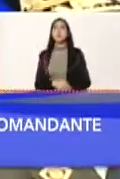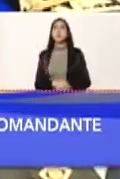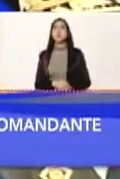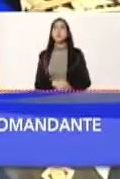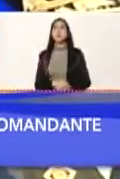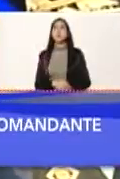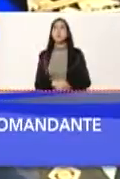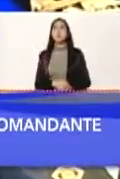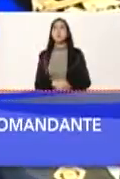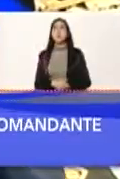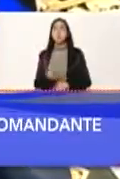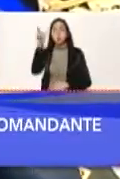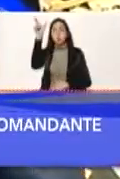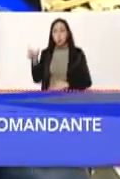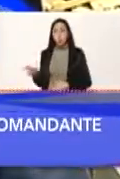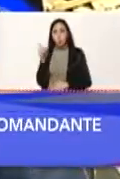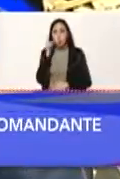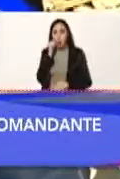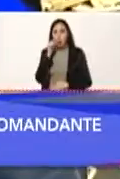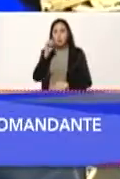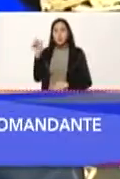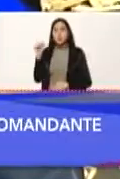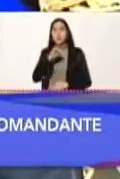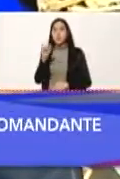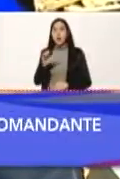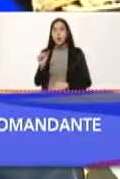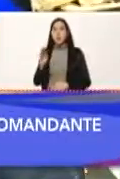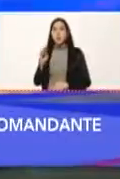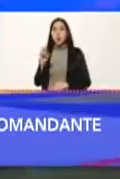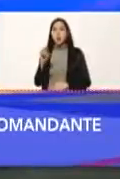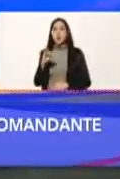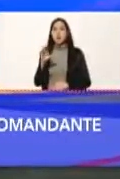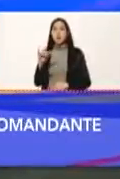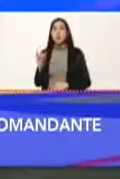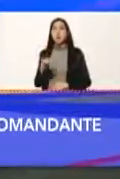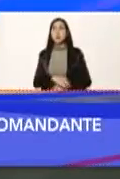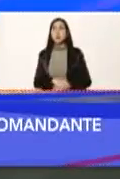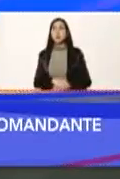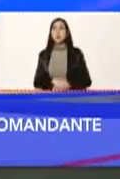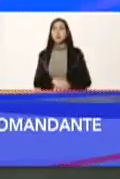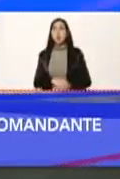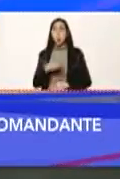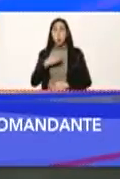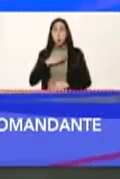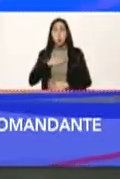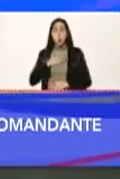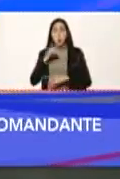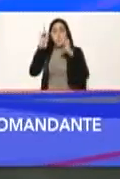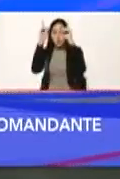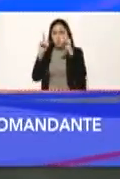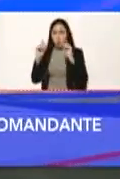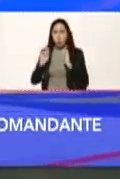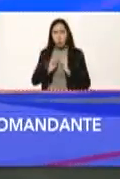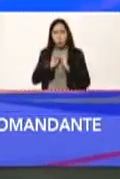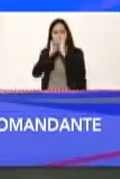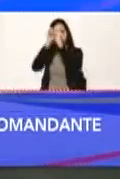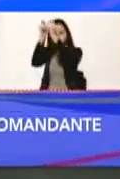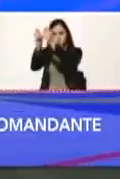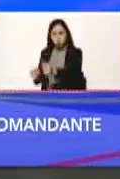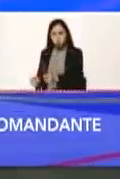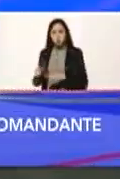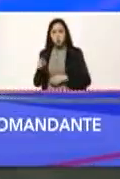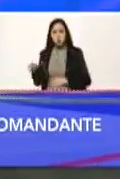Mayor General Sabarce Pavón, por eso he decidido designar